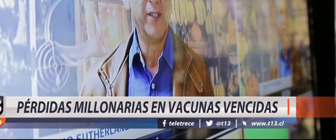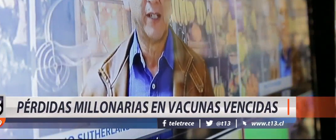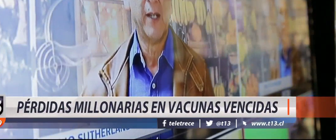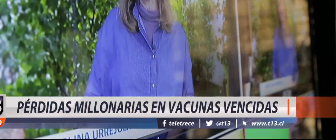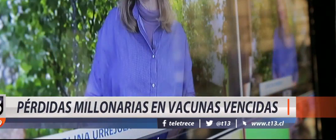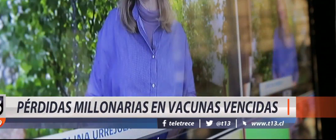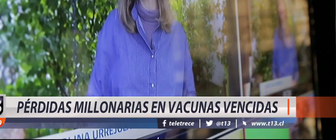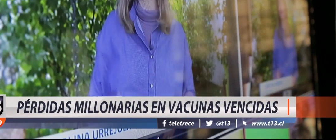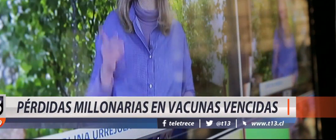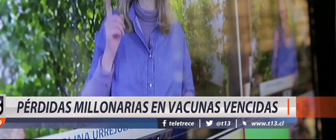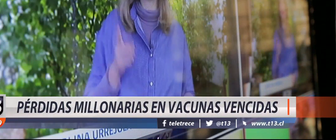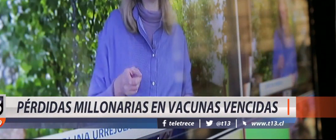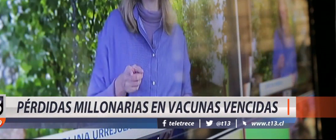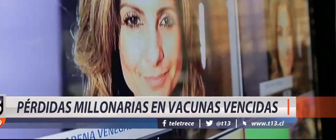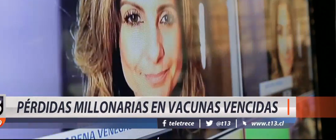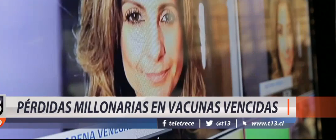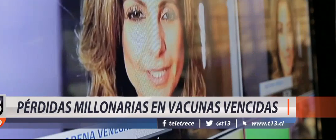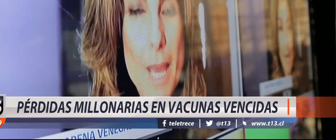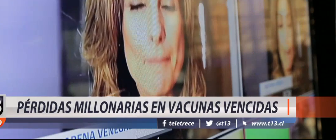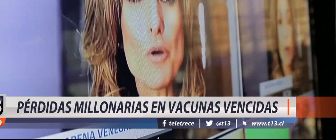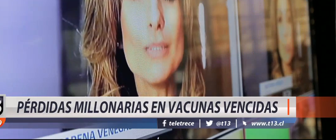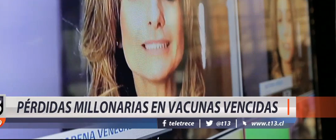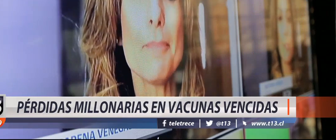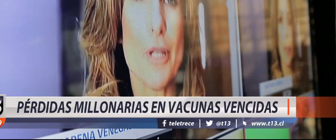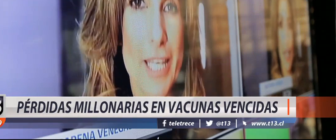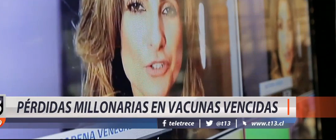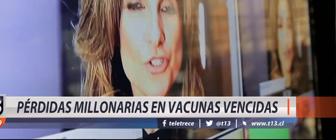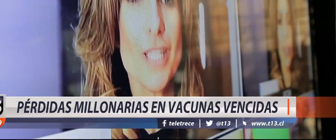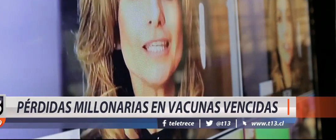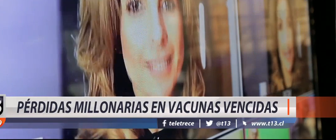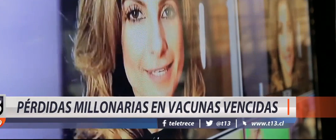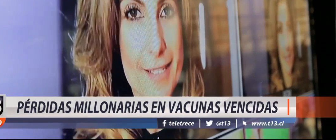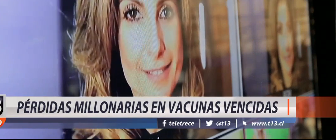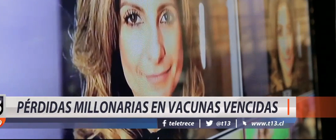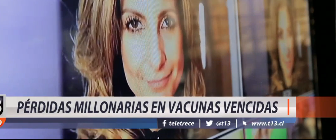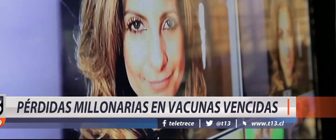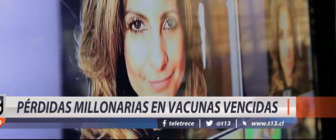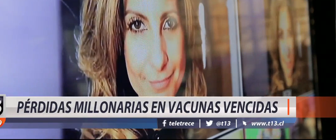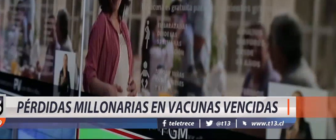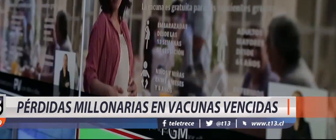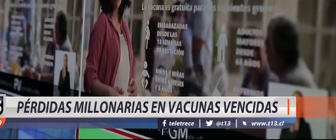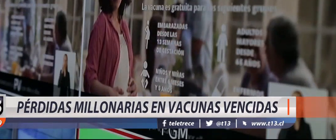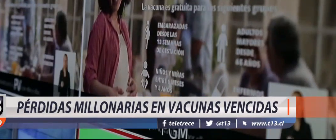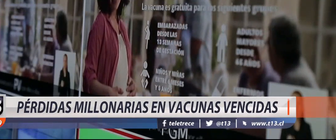la influenza. Vacúnate por ti, vacúnate por ellos y ellas.